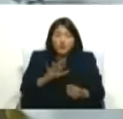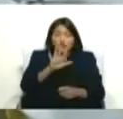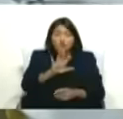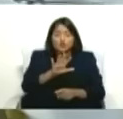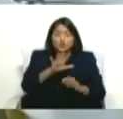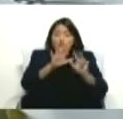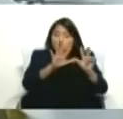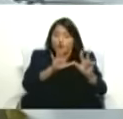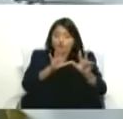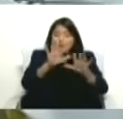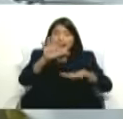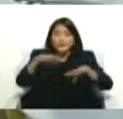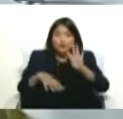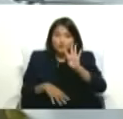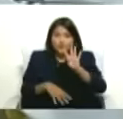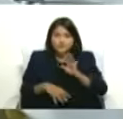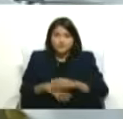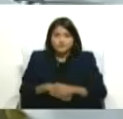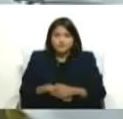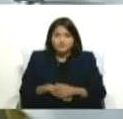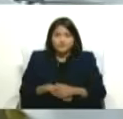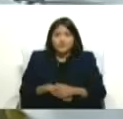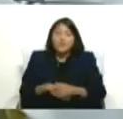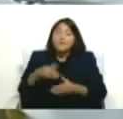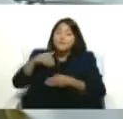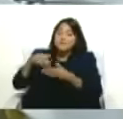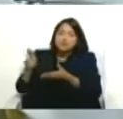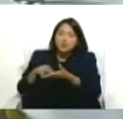10.525.814 votos válidos. Votos nulos,